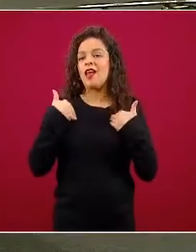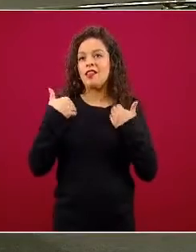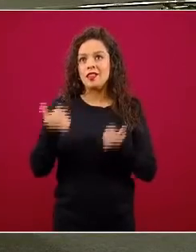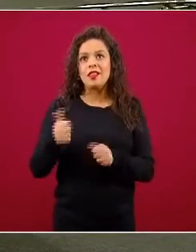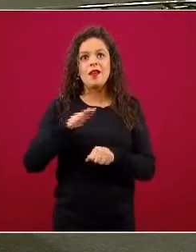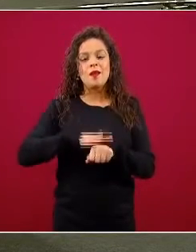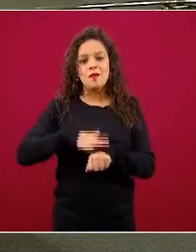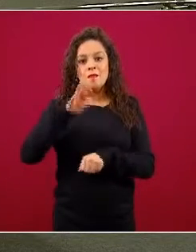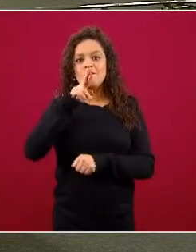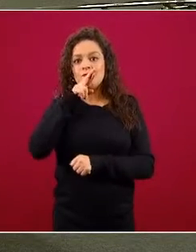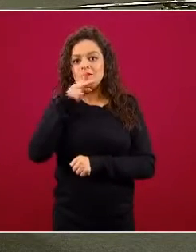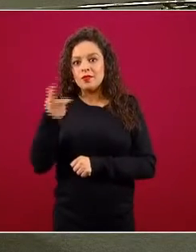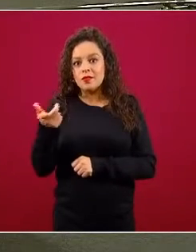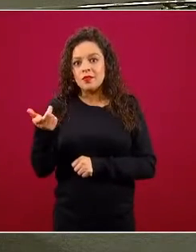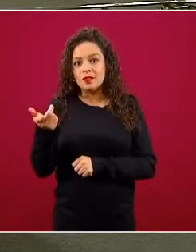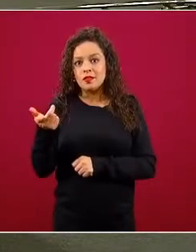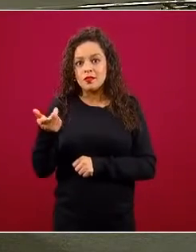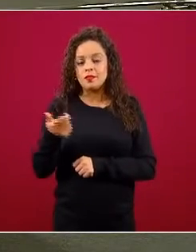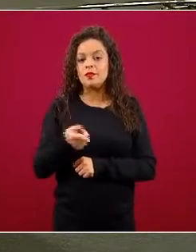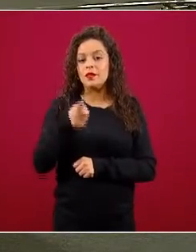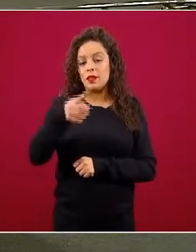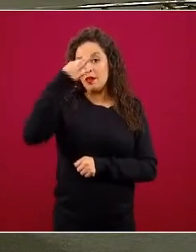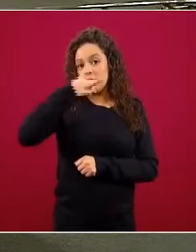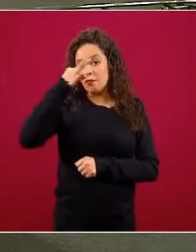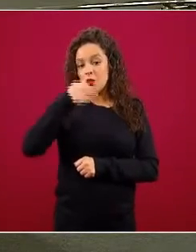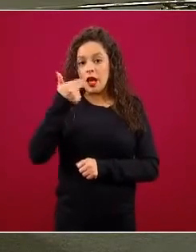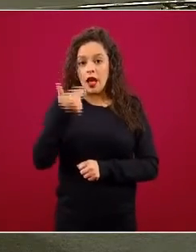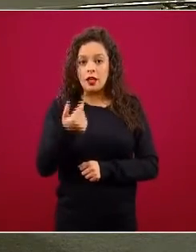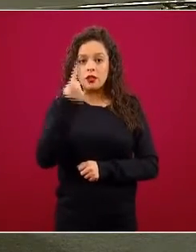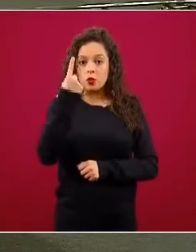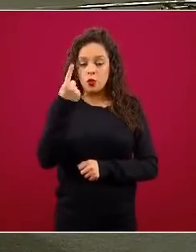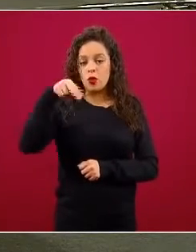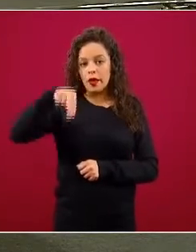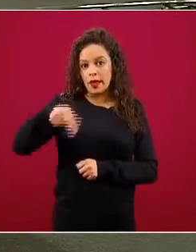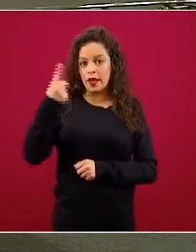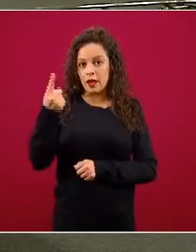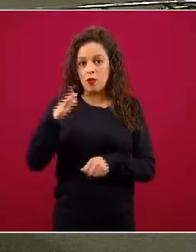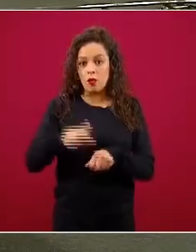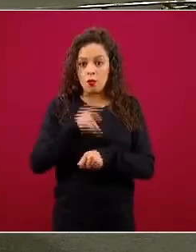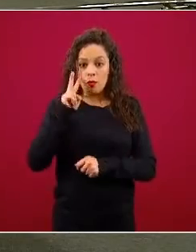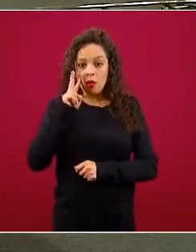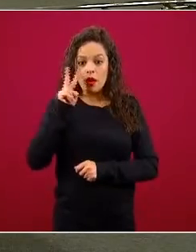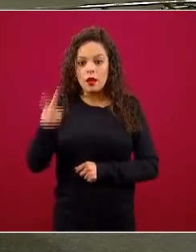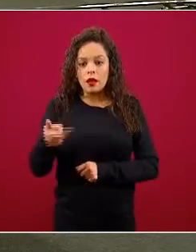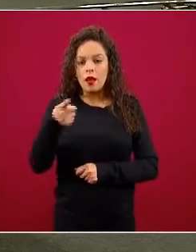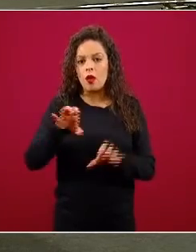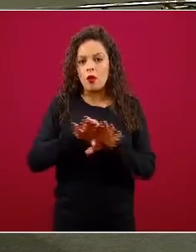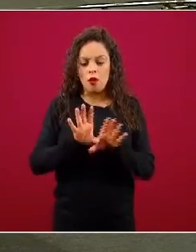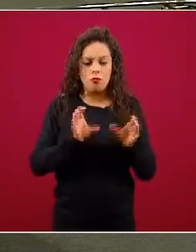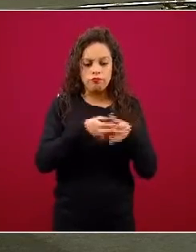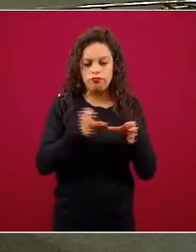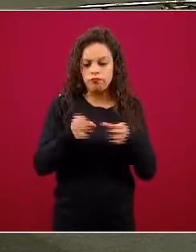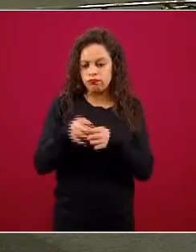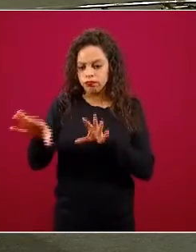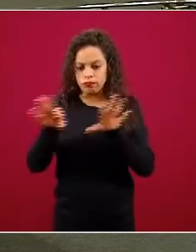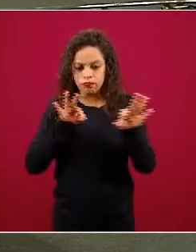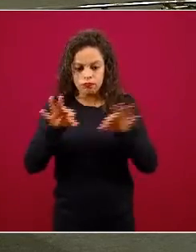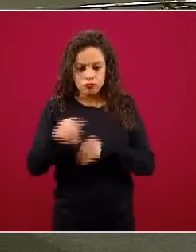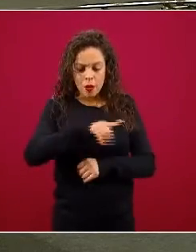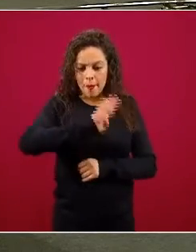influenza H1N1, porque mostró esta distribución selectiva de la mortalidad en adultos